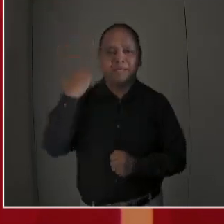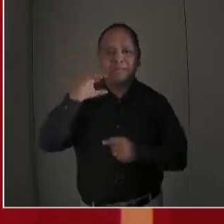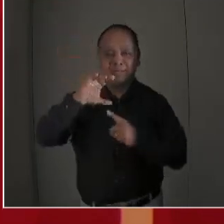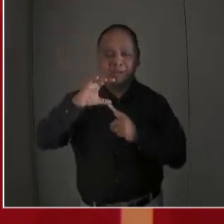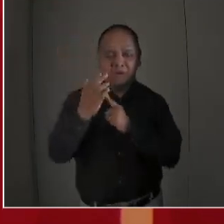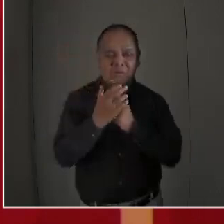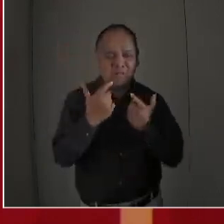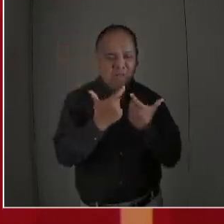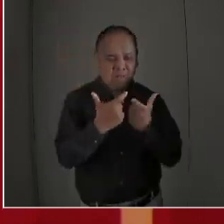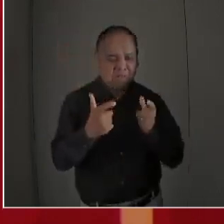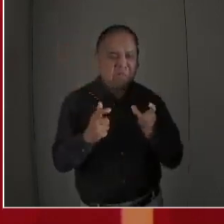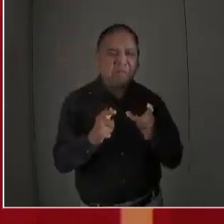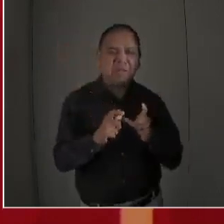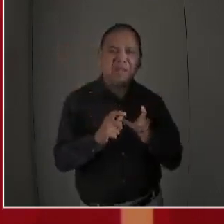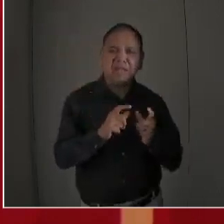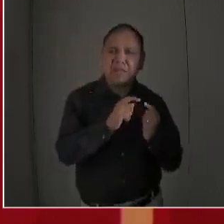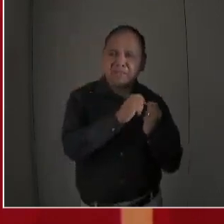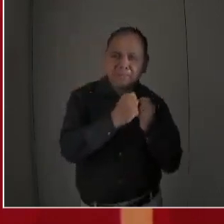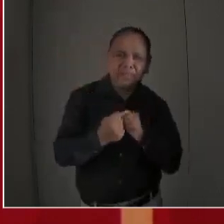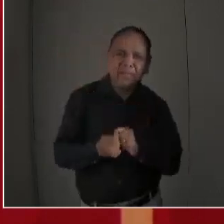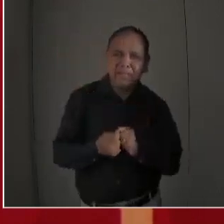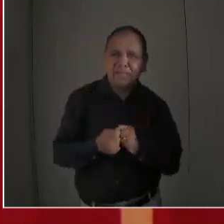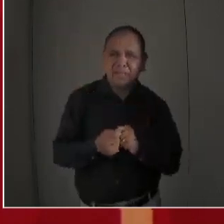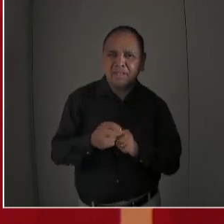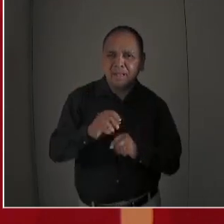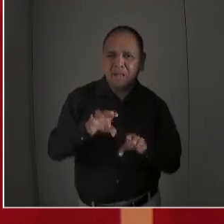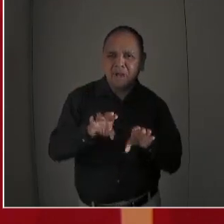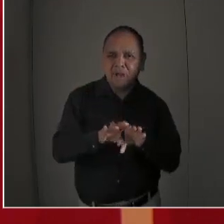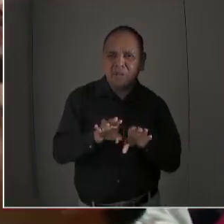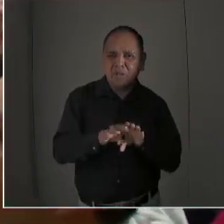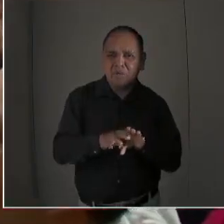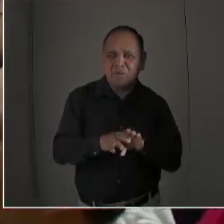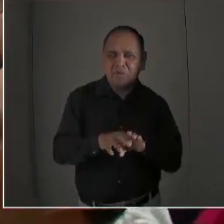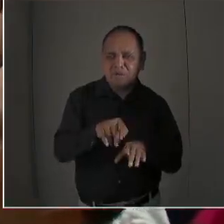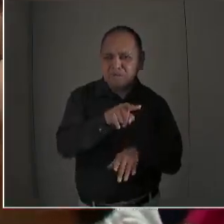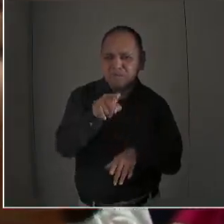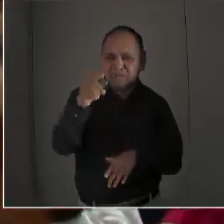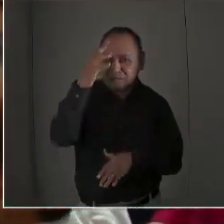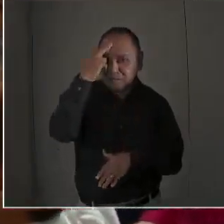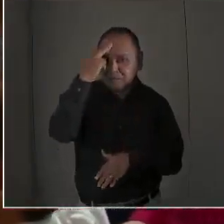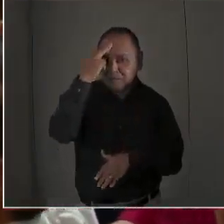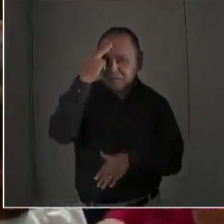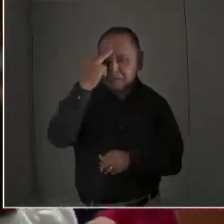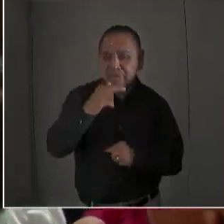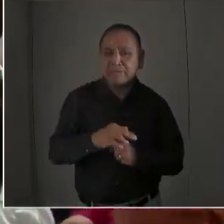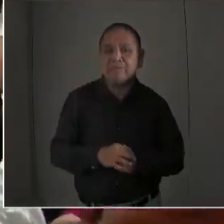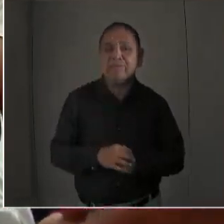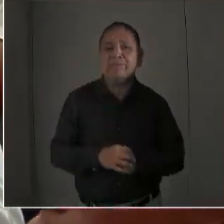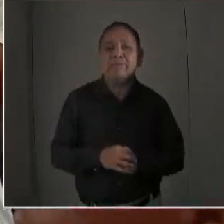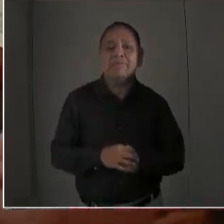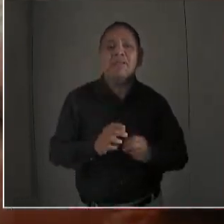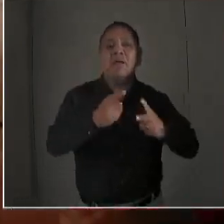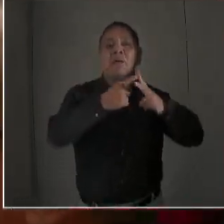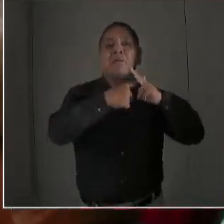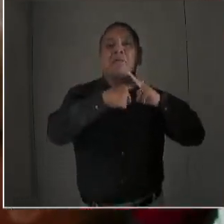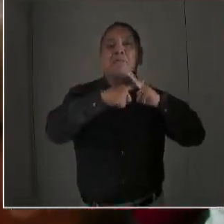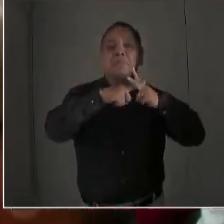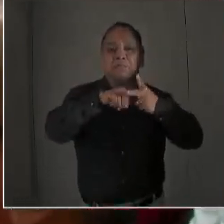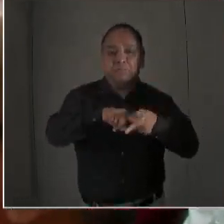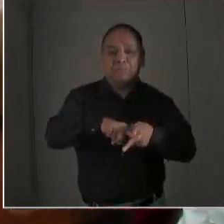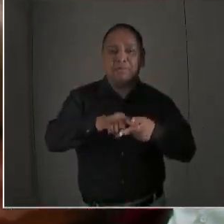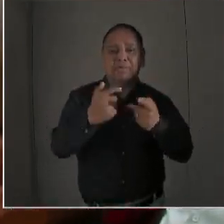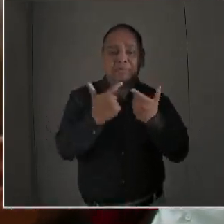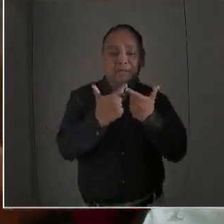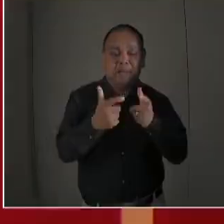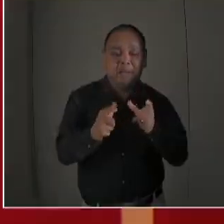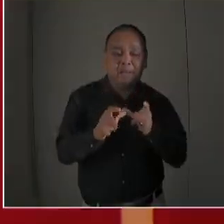de protagonistas del cambio verdadero? ¿Les tocó a algunos de ustedes? ¿O cómo cuando iniciamos Morena,